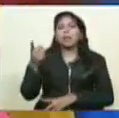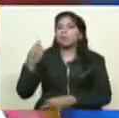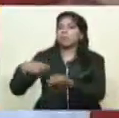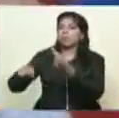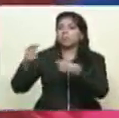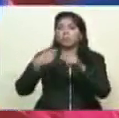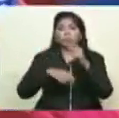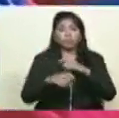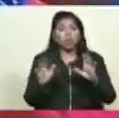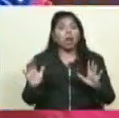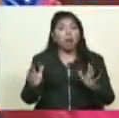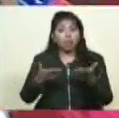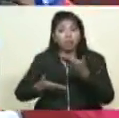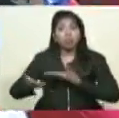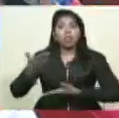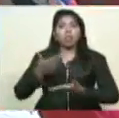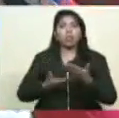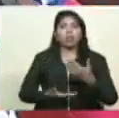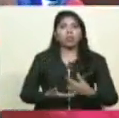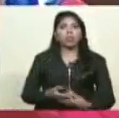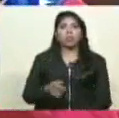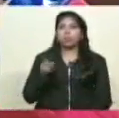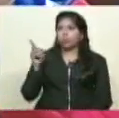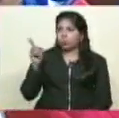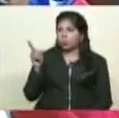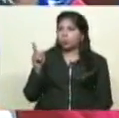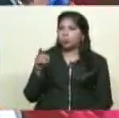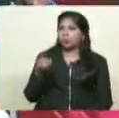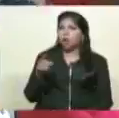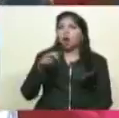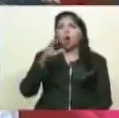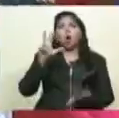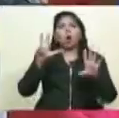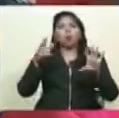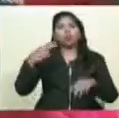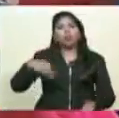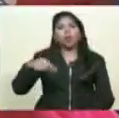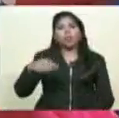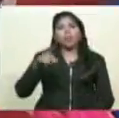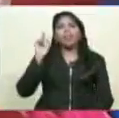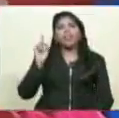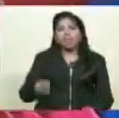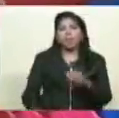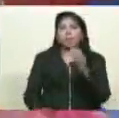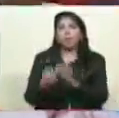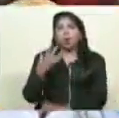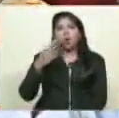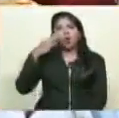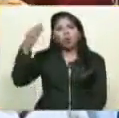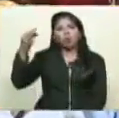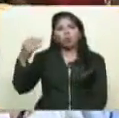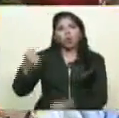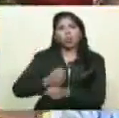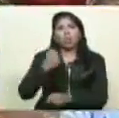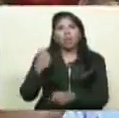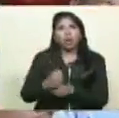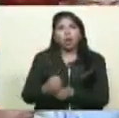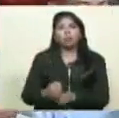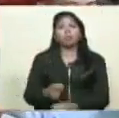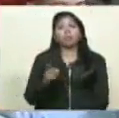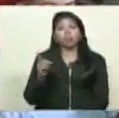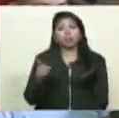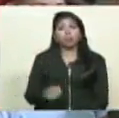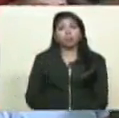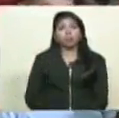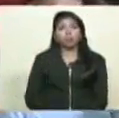Nosotros, desde que usted dijo, el 8 de noviembre, conformación de los CPT, con ese legado que